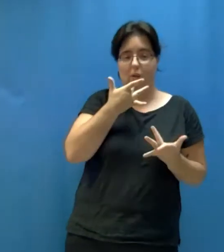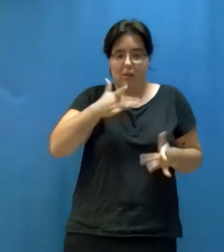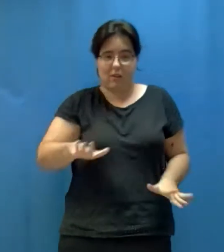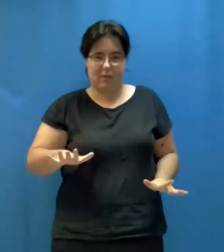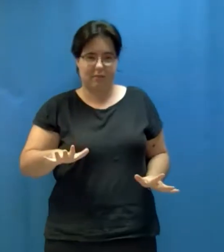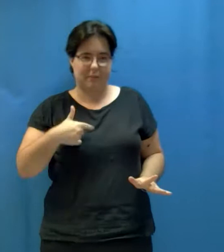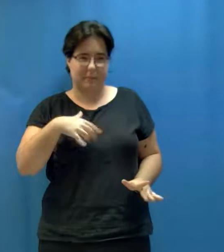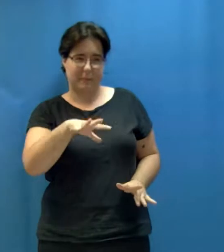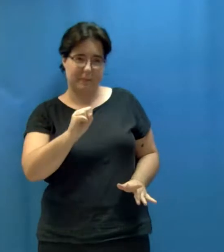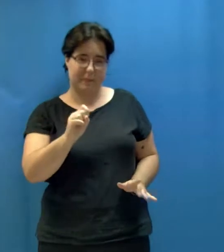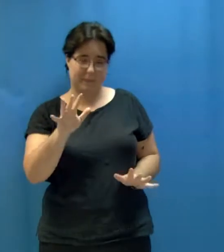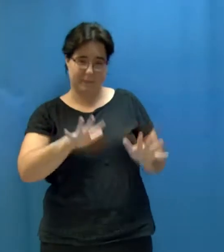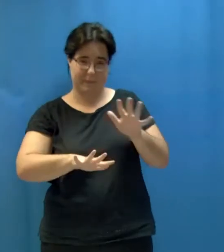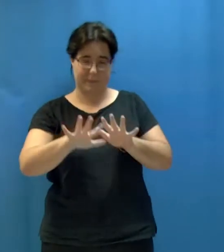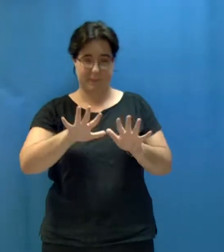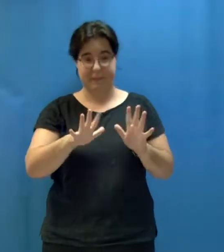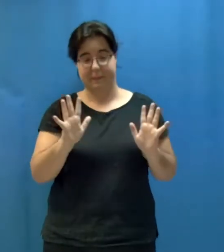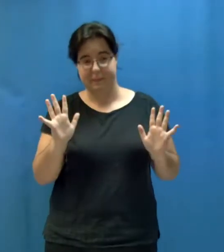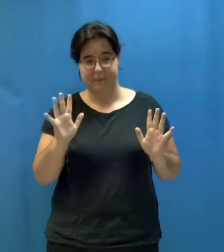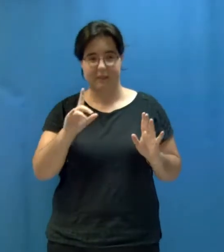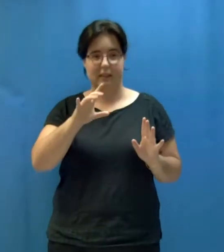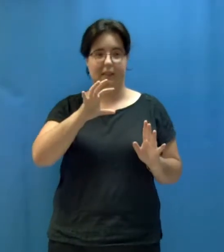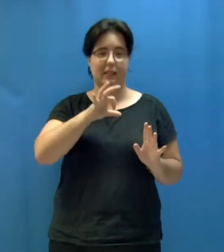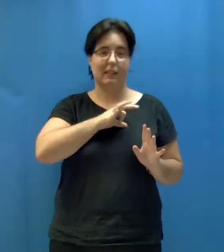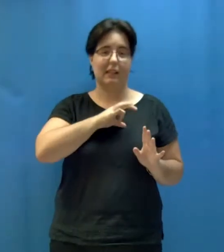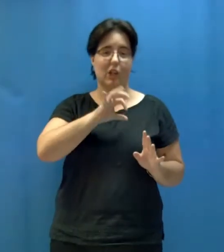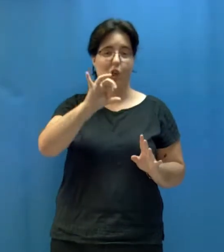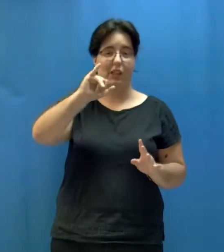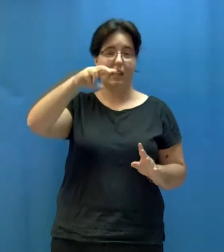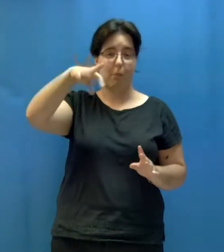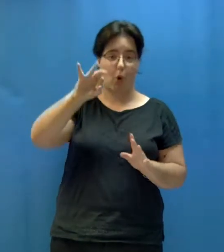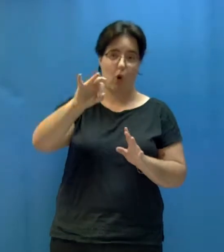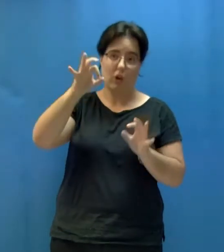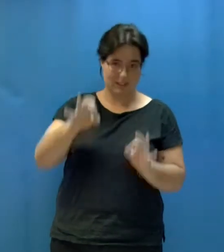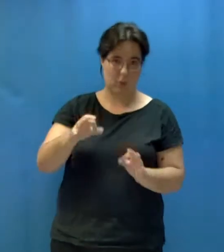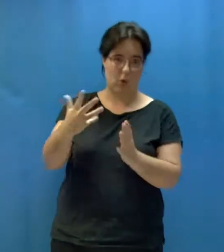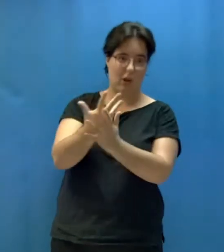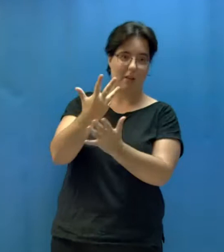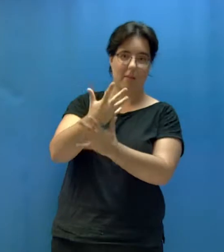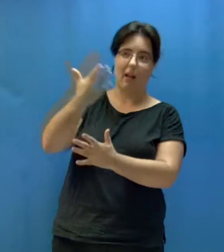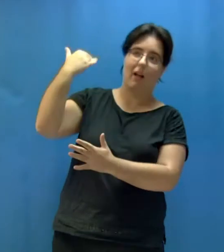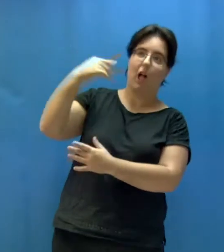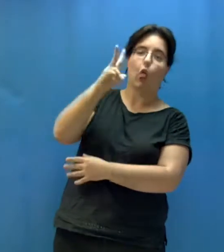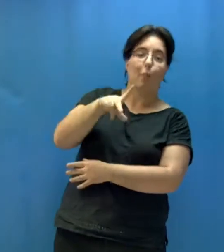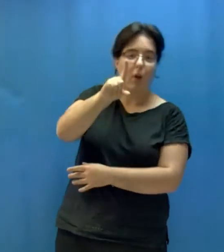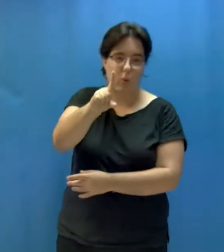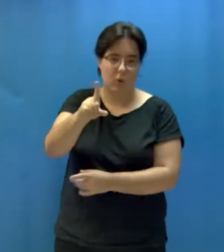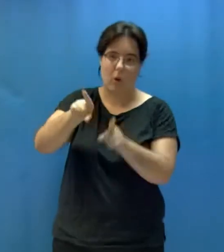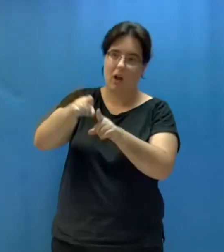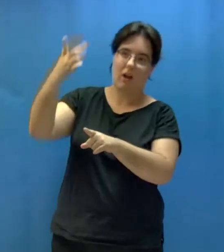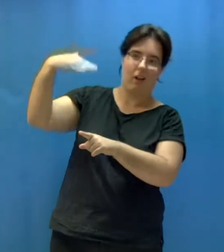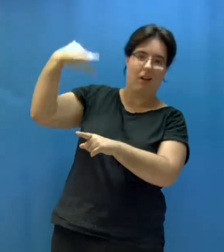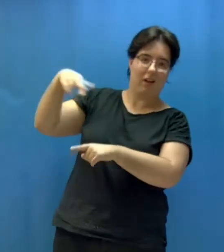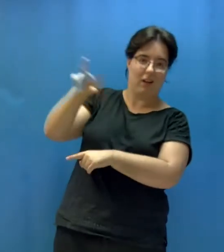entendido. Y supongo que el señor Simón nos explicará la ordenanza de 2001, ¿no? Porque